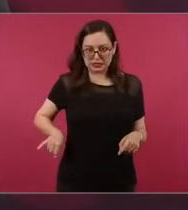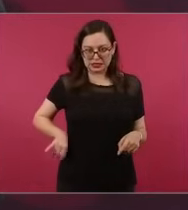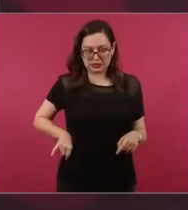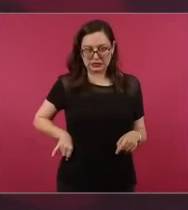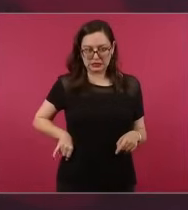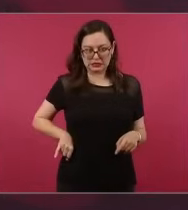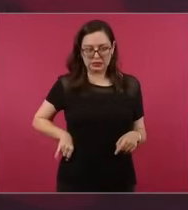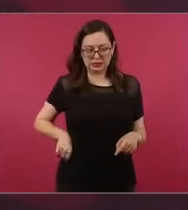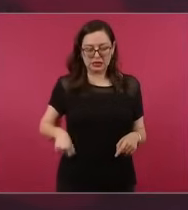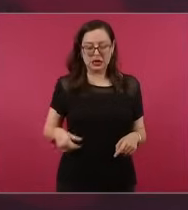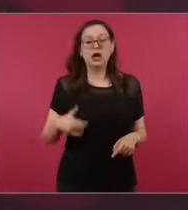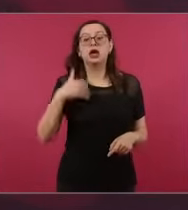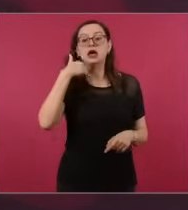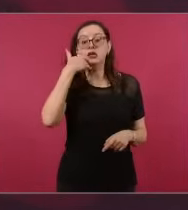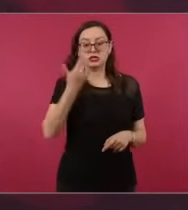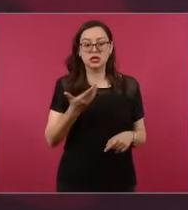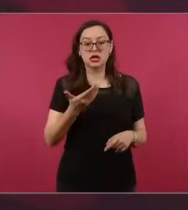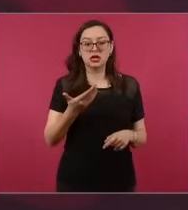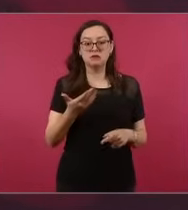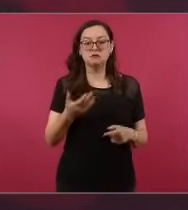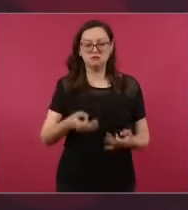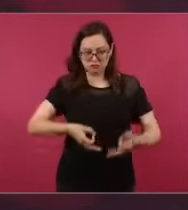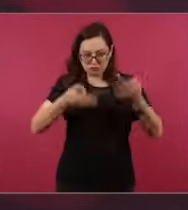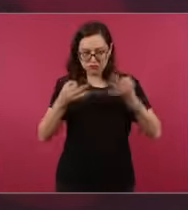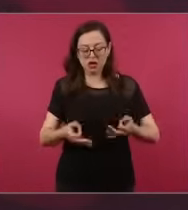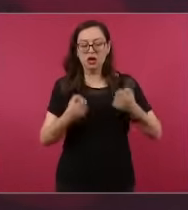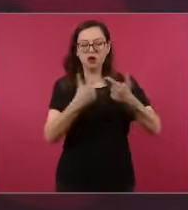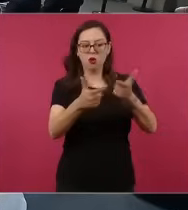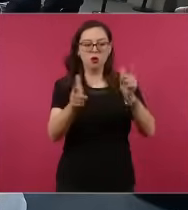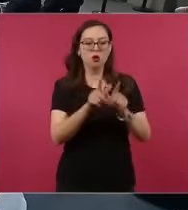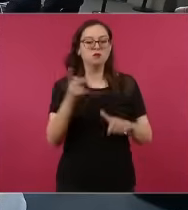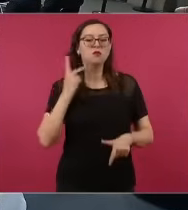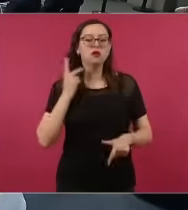opositora a lo que nosotros representamos,